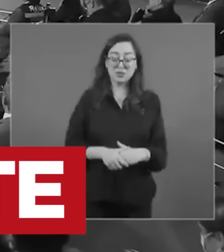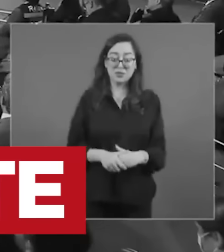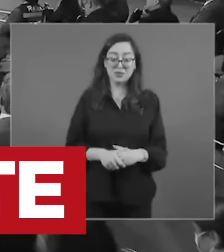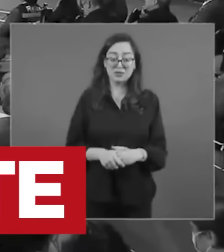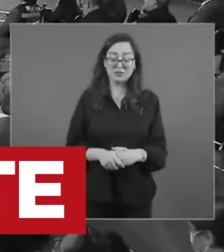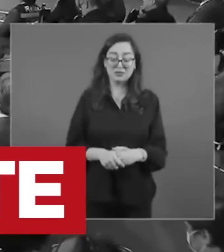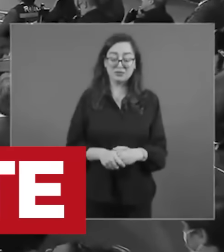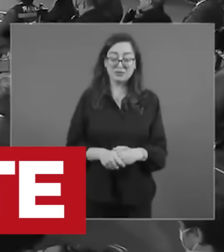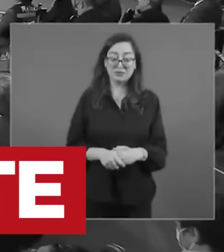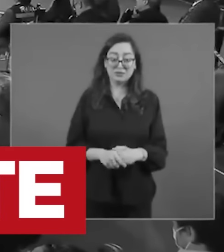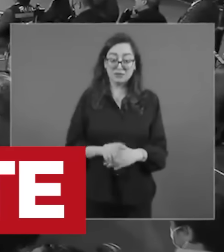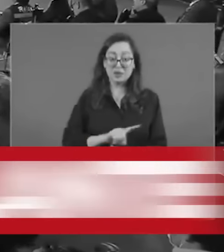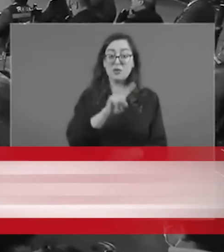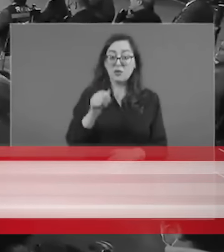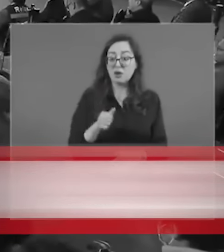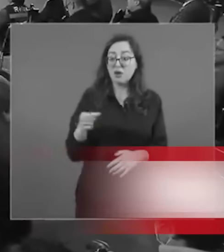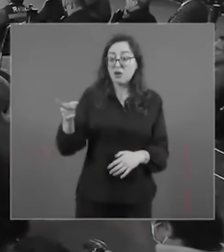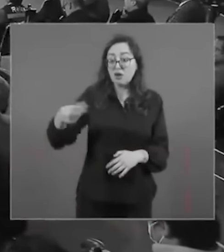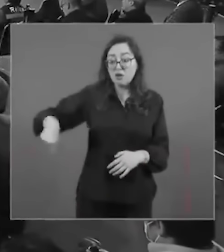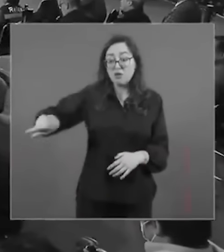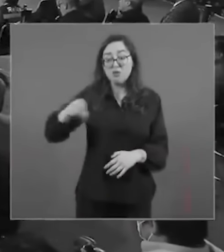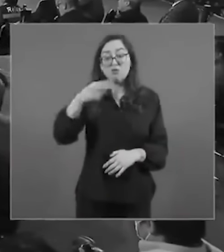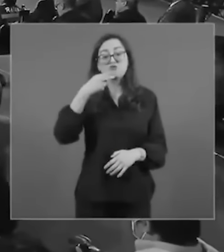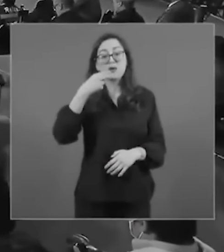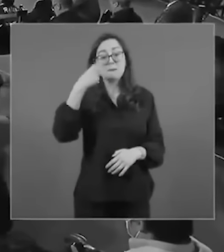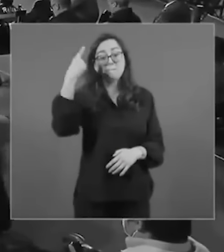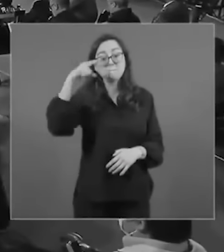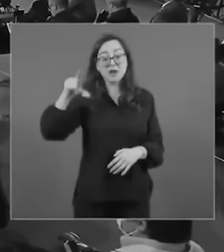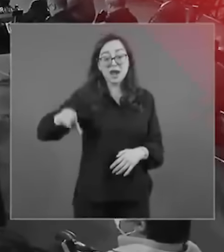para golpearnos.